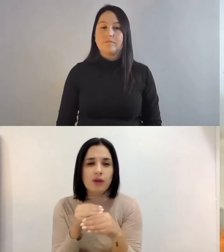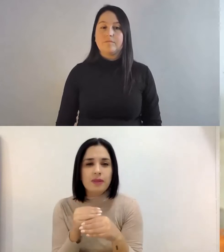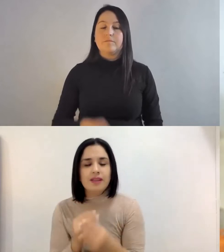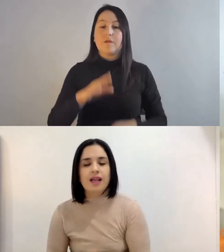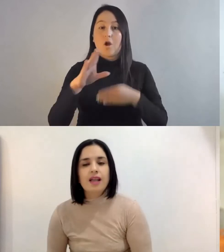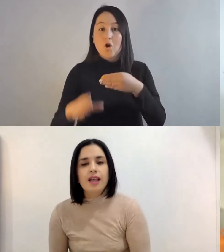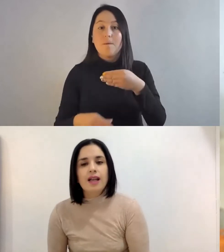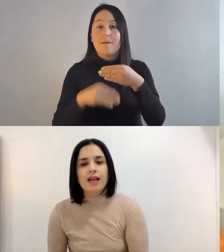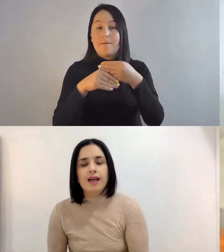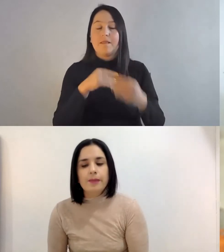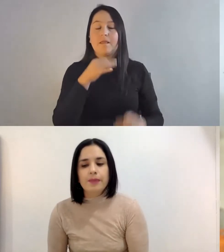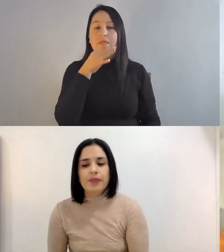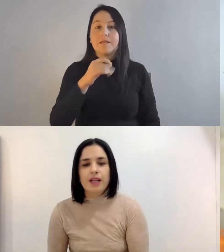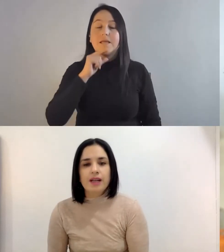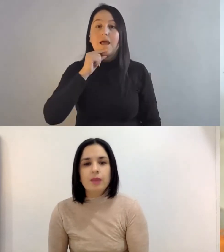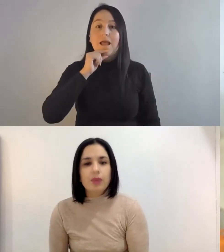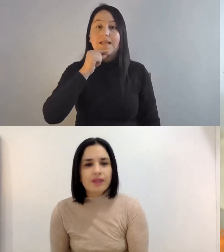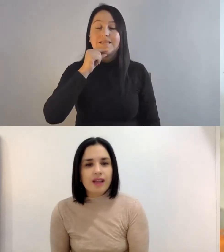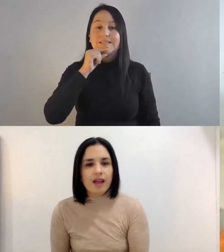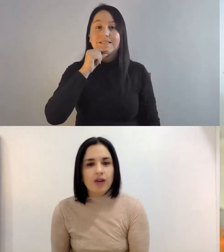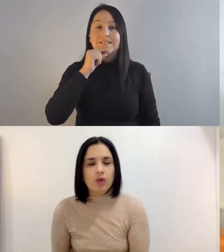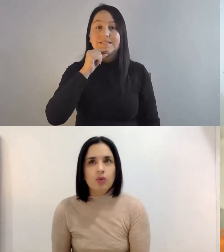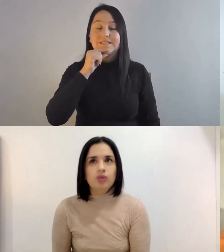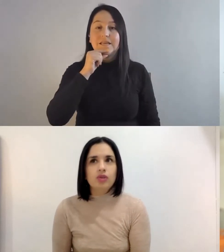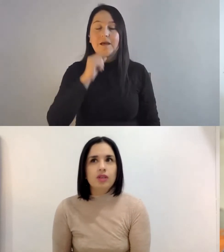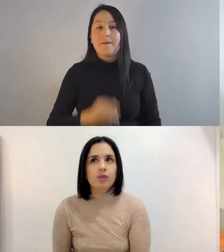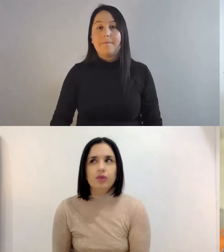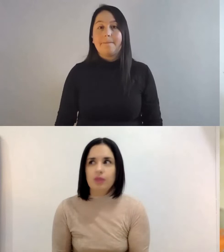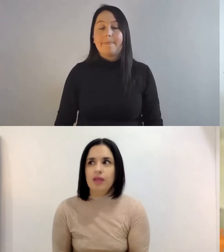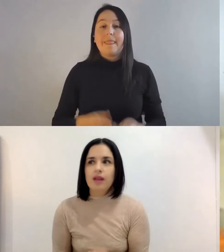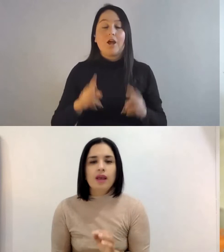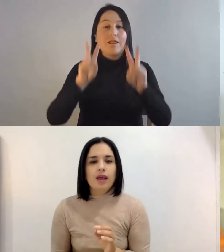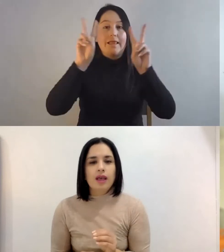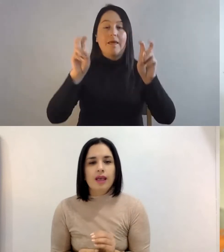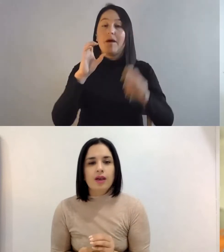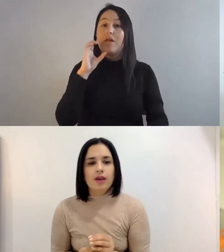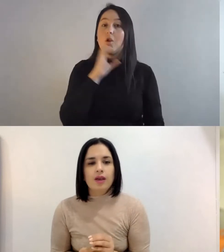para complementar la respuesta a los cursos y un poco también